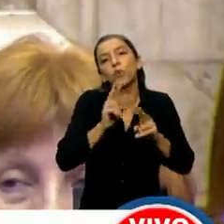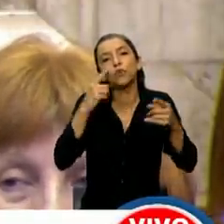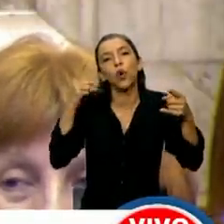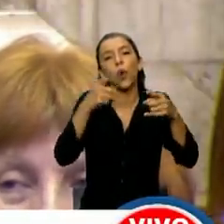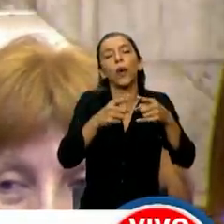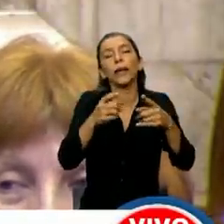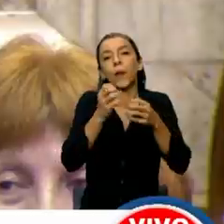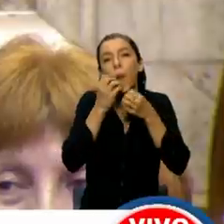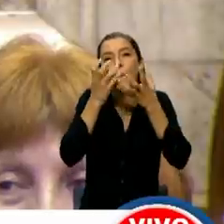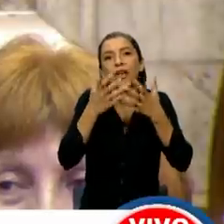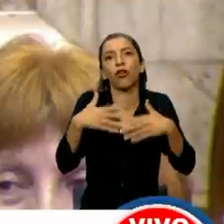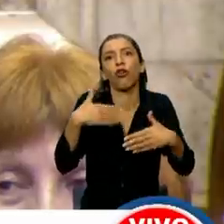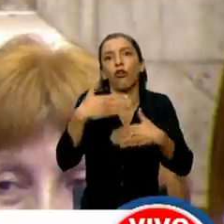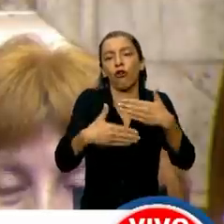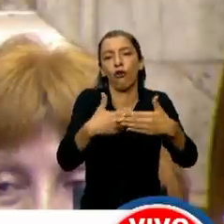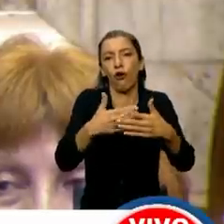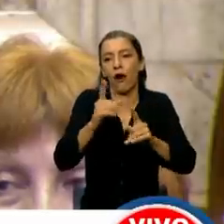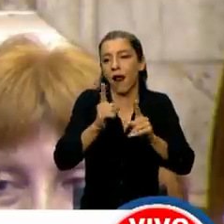distintas actividades